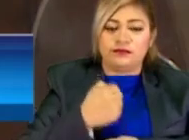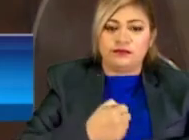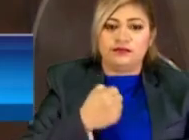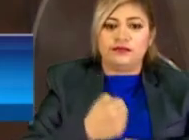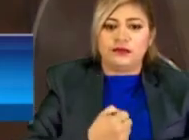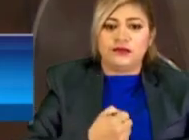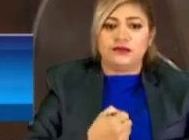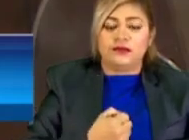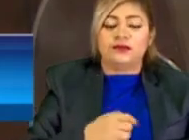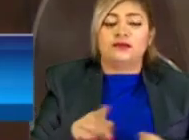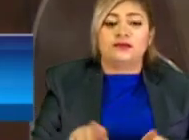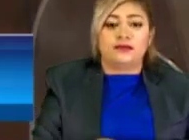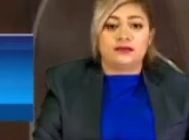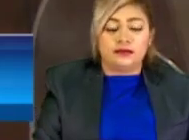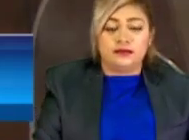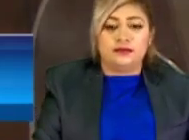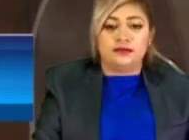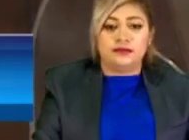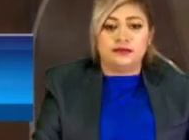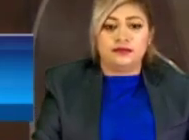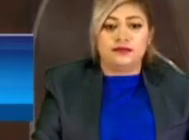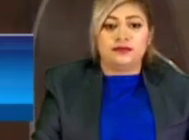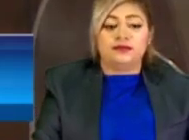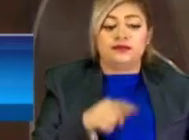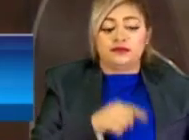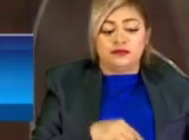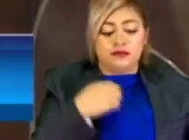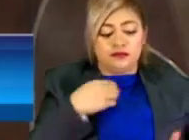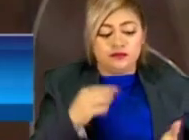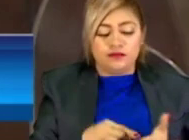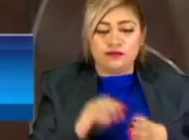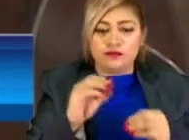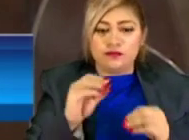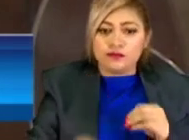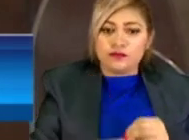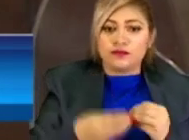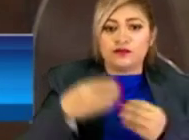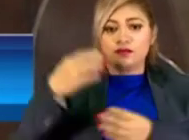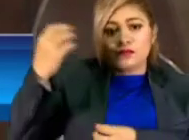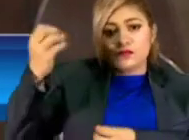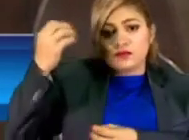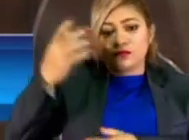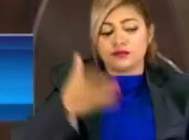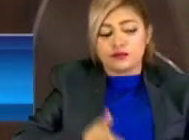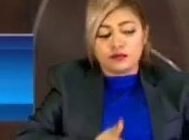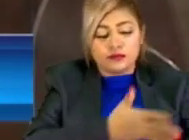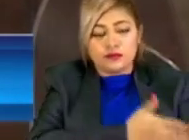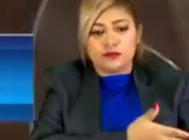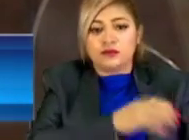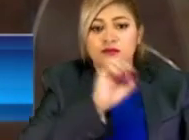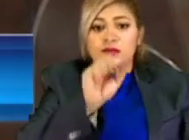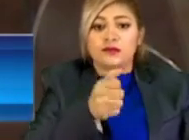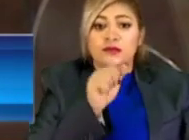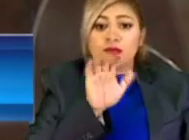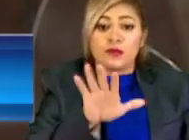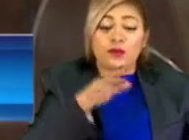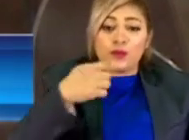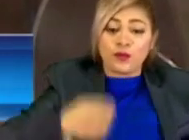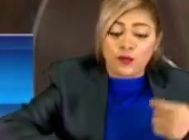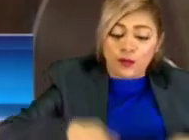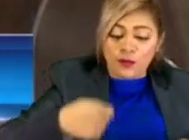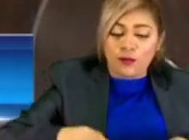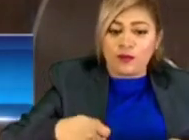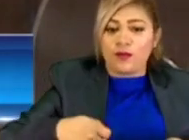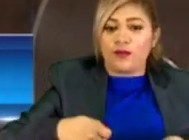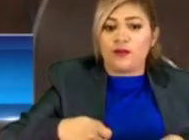Además, incluye en este informe que desde el pasado 15 de noviembre se reiniciaron las